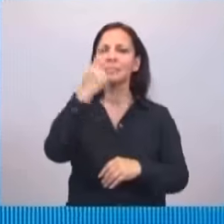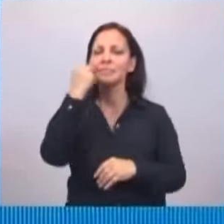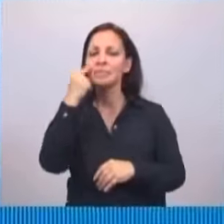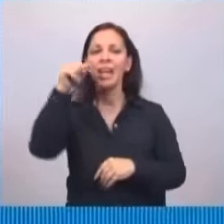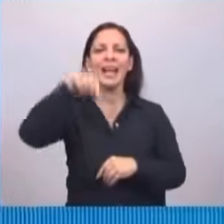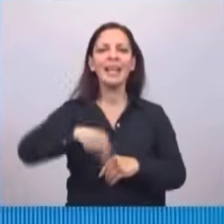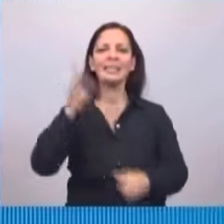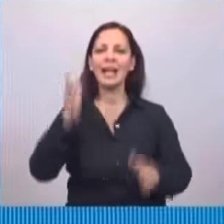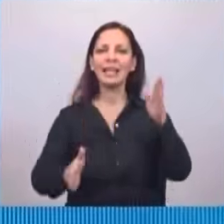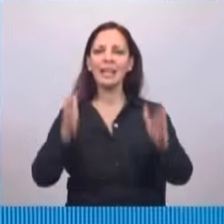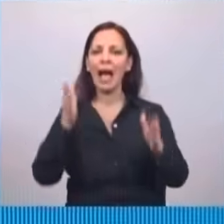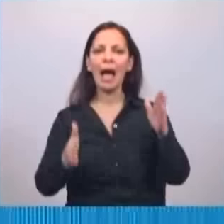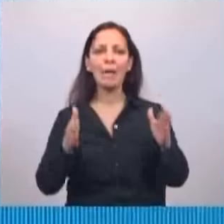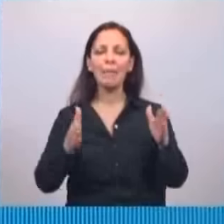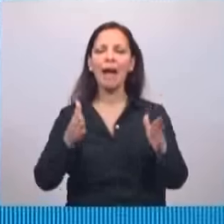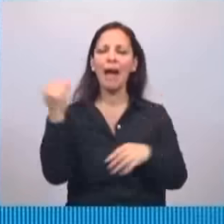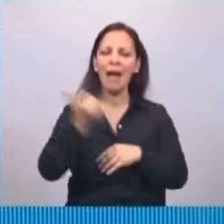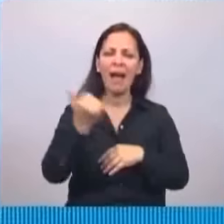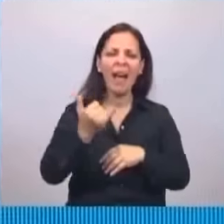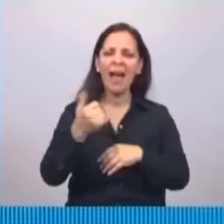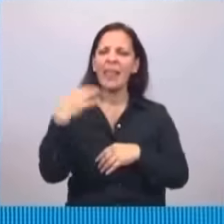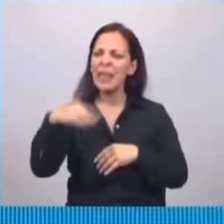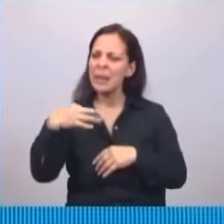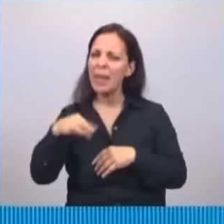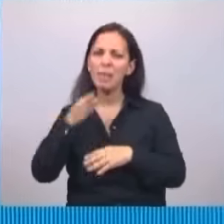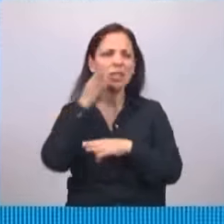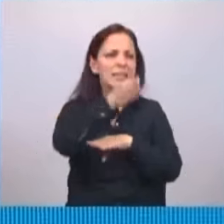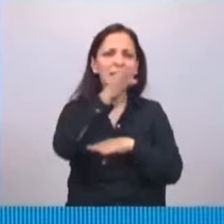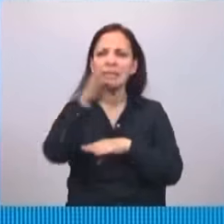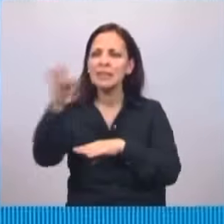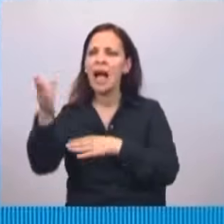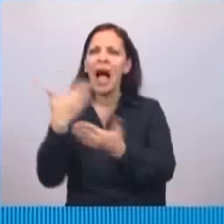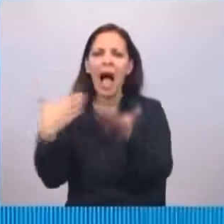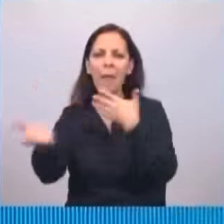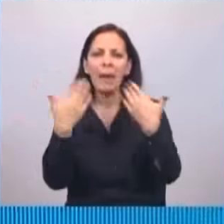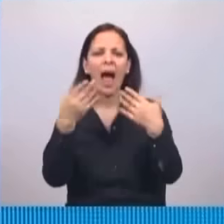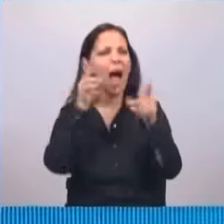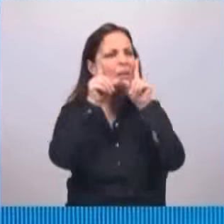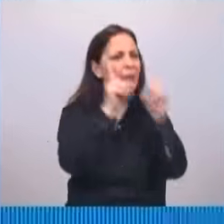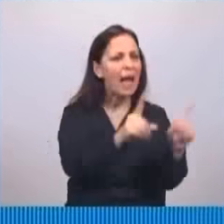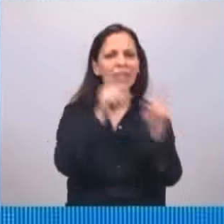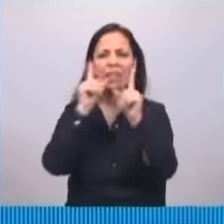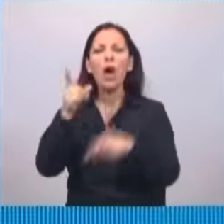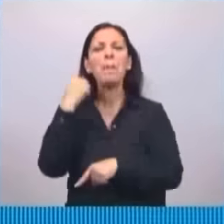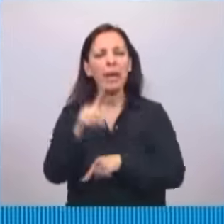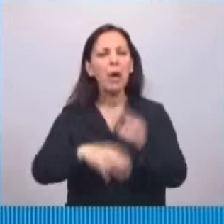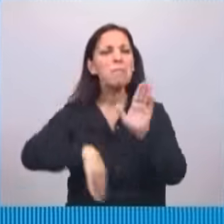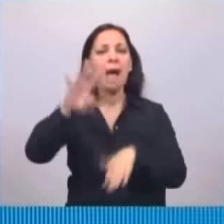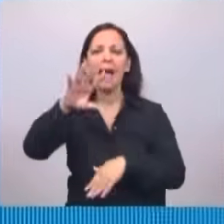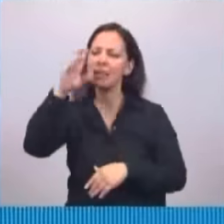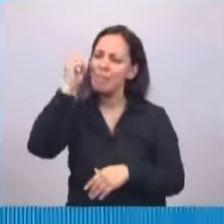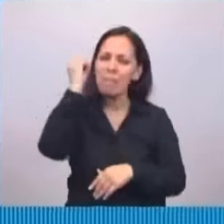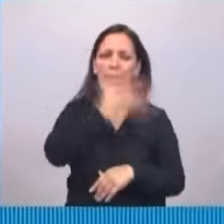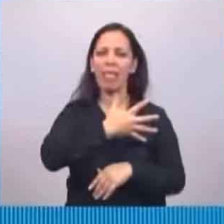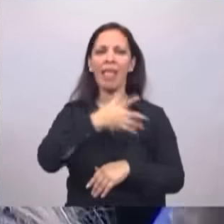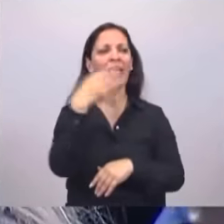En esta etapa tenemos que ir a hablar, tenemos que ir a escuchar, pero tenemos que ir a convencer